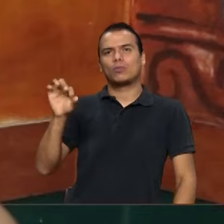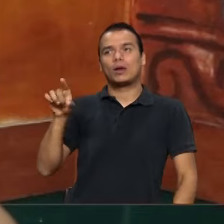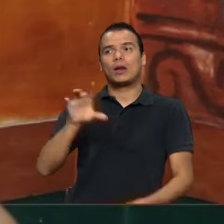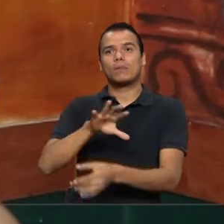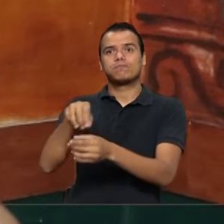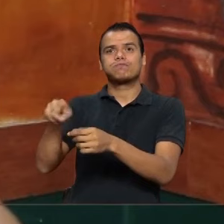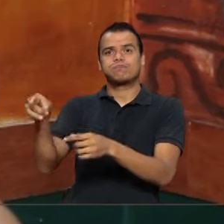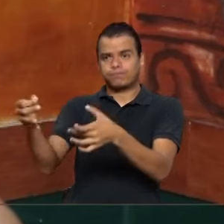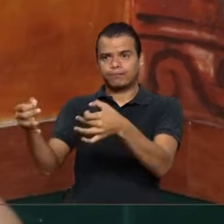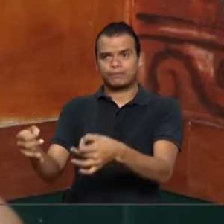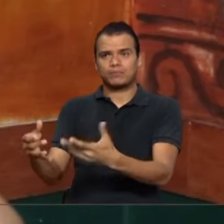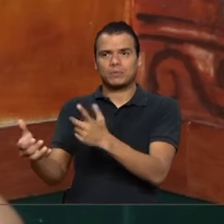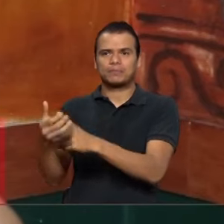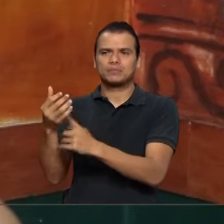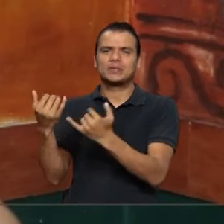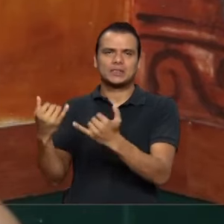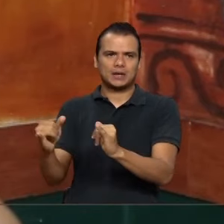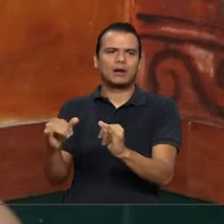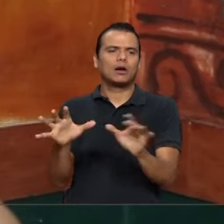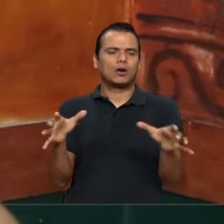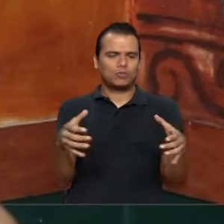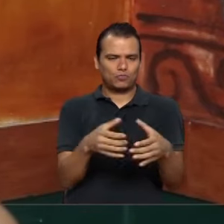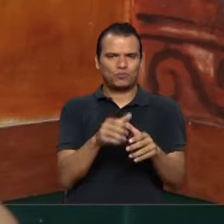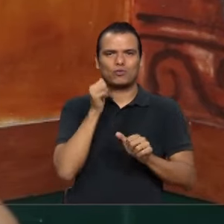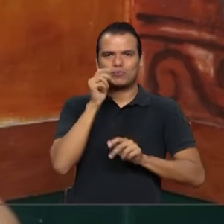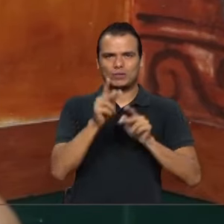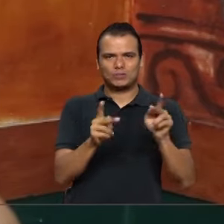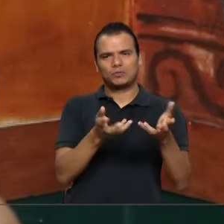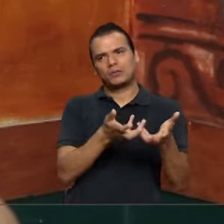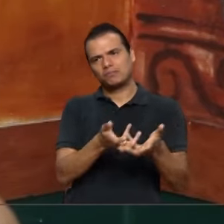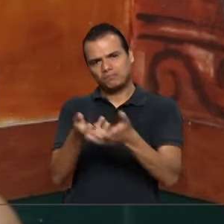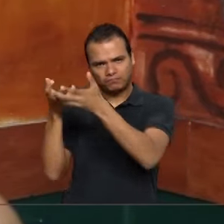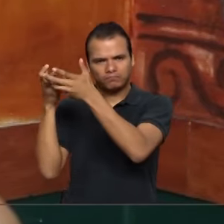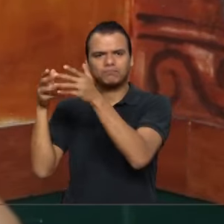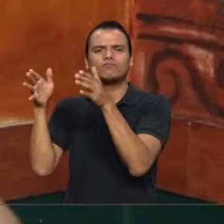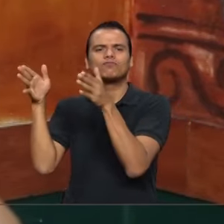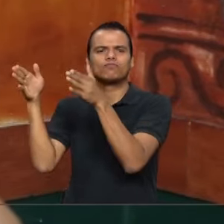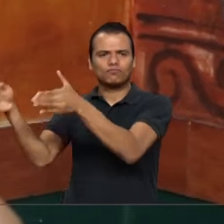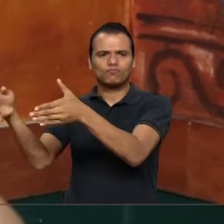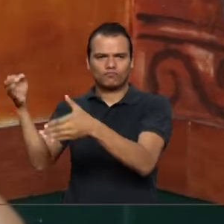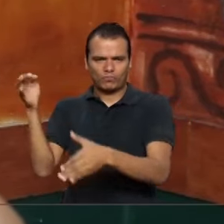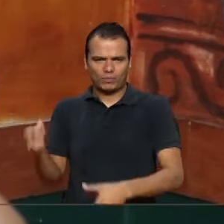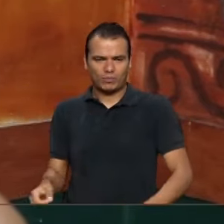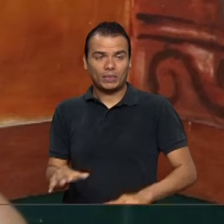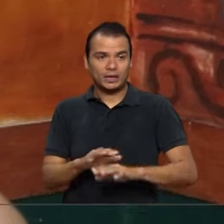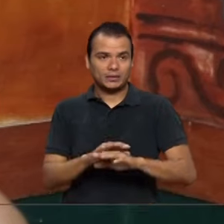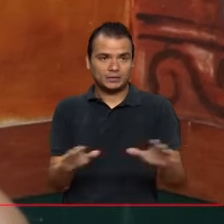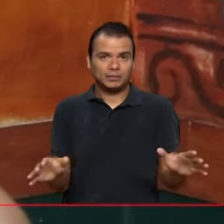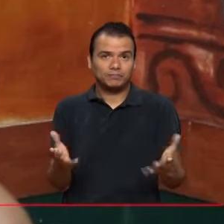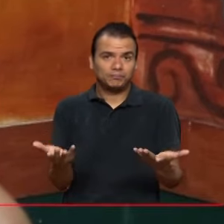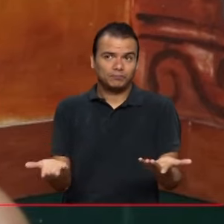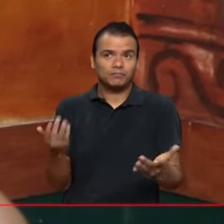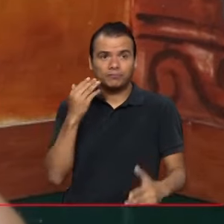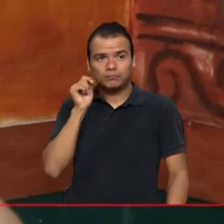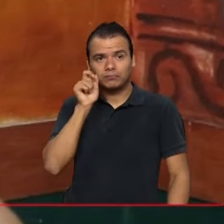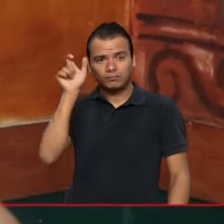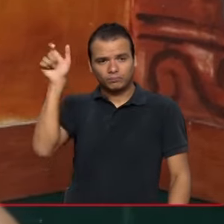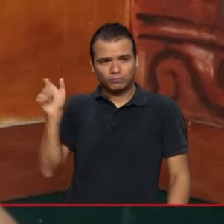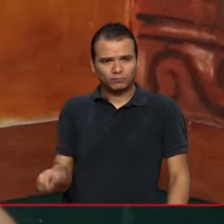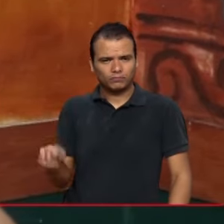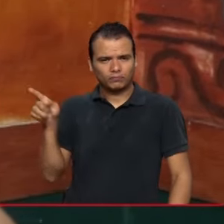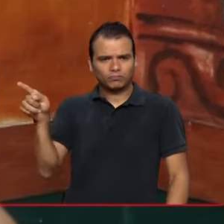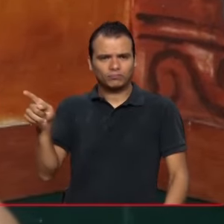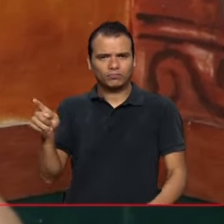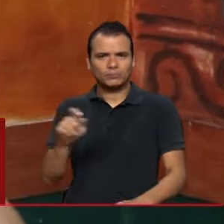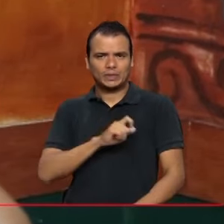estos hechos. Son temas de asesinatos a jóvenes que, por las evidencias que tenemos, implican temas de tortura